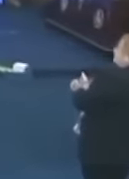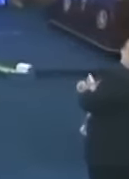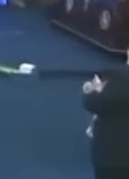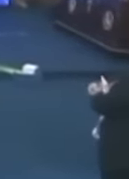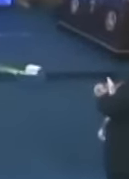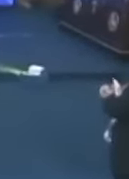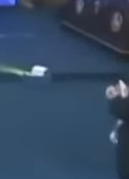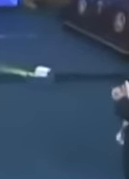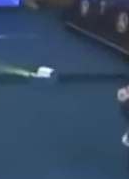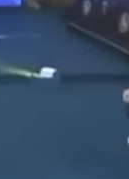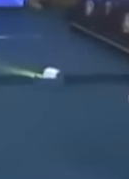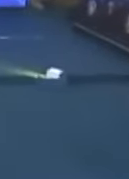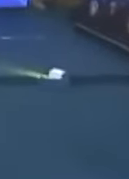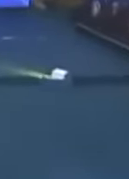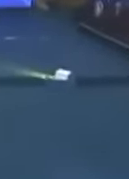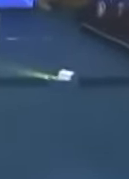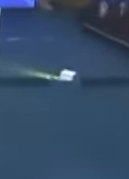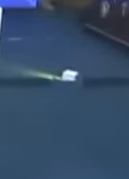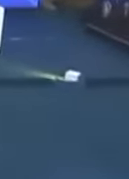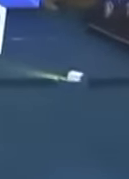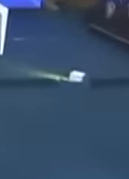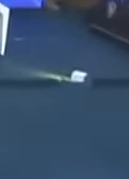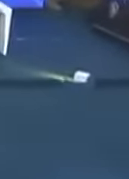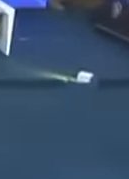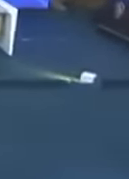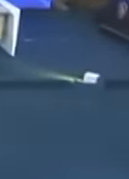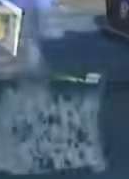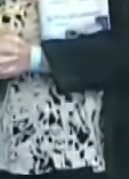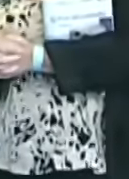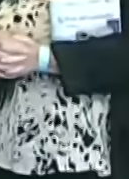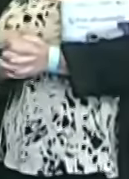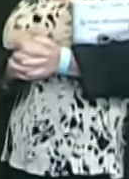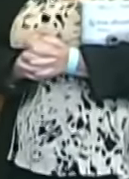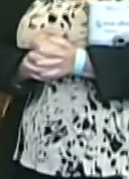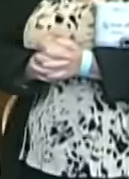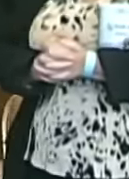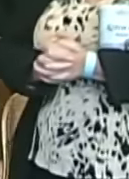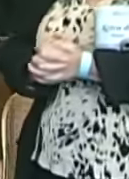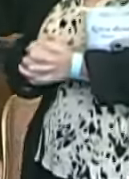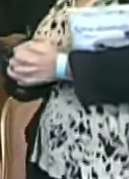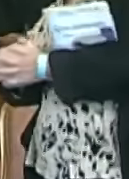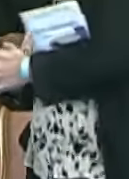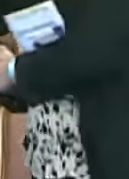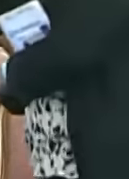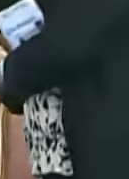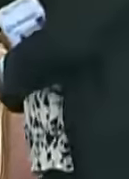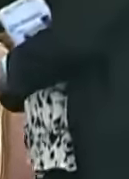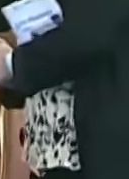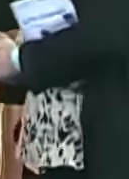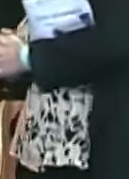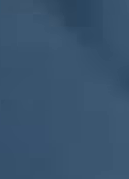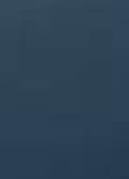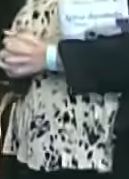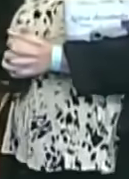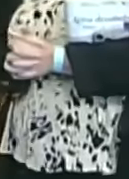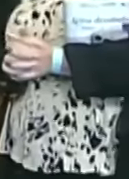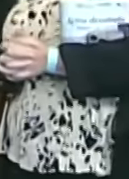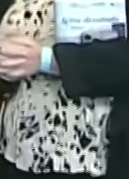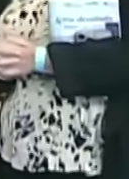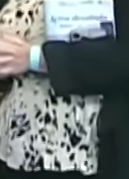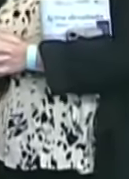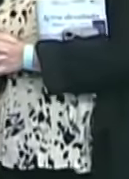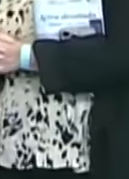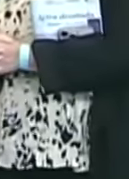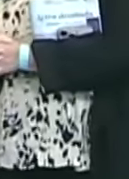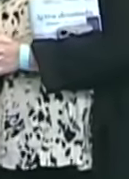el Esequibo es el Acuerdo de Ginebra de 1966. A todos ustedes, muy buenas tardes. Sean bienvenidos al Salón Simón Bolívar del Palacio de Miraflores,